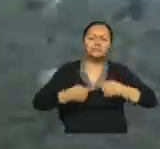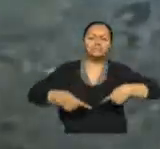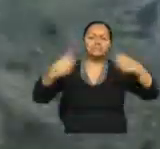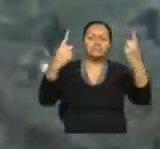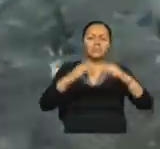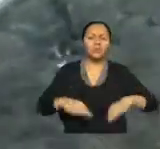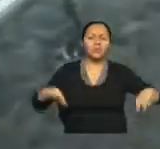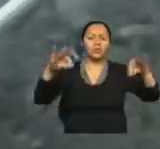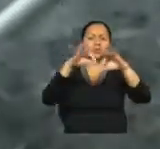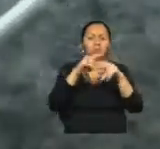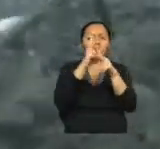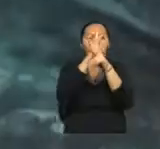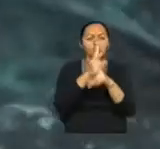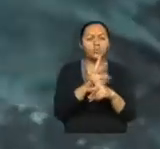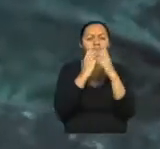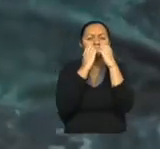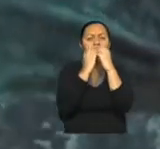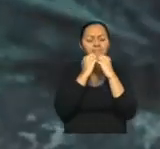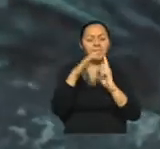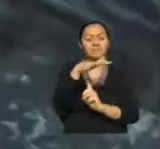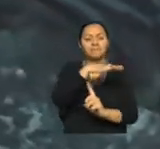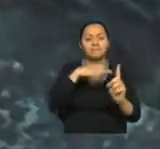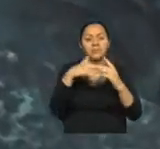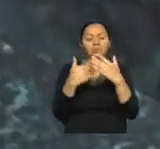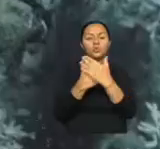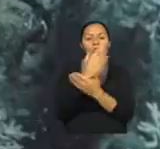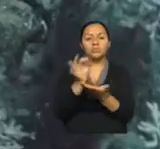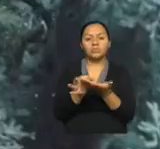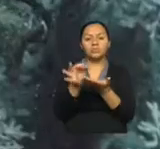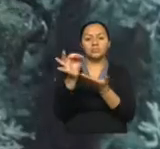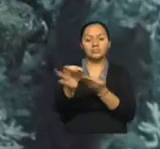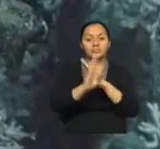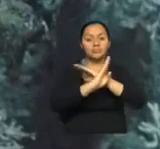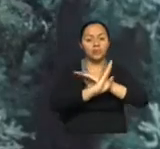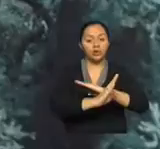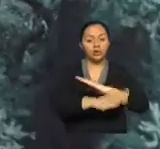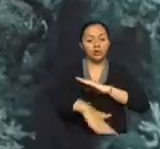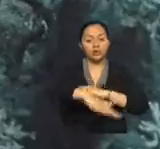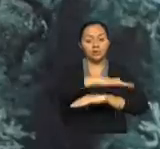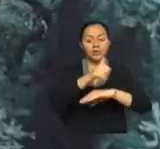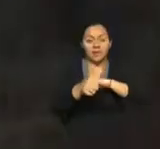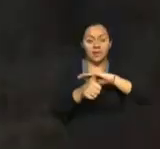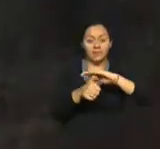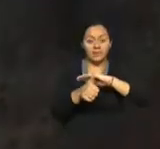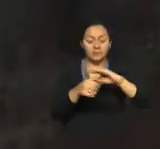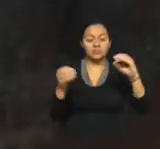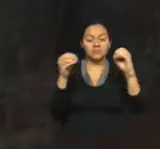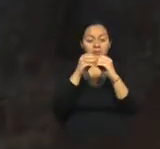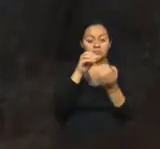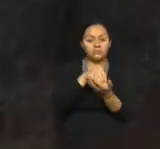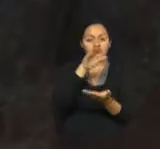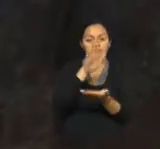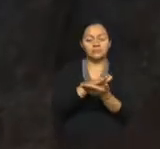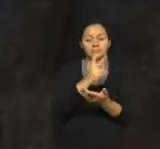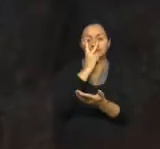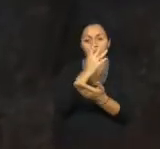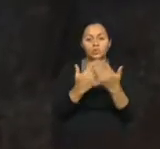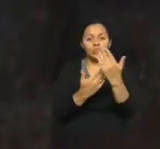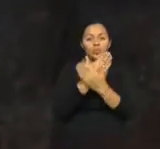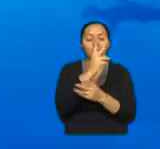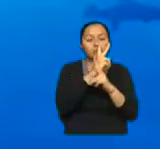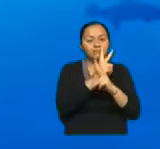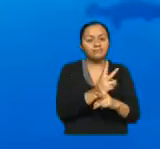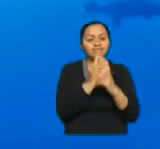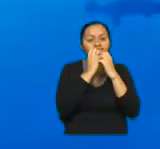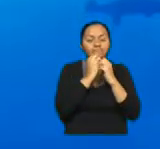importante para la conservación ambiental con la nueva zonificación de las áreas protegidas de Galápagos y con el establecimiento de un santuario marino